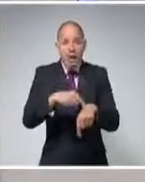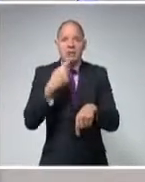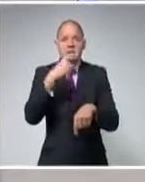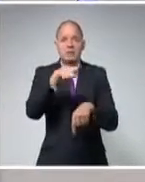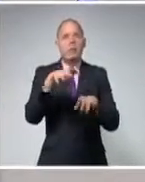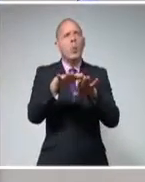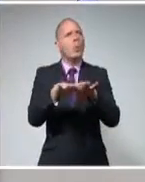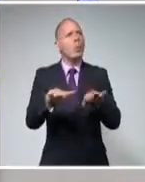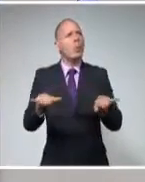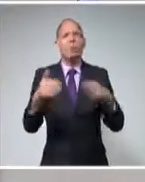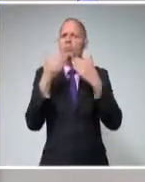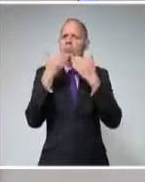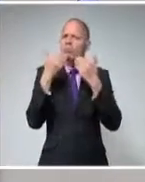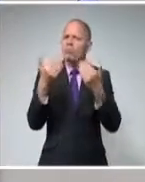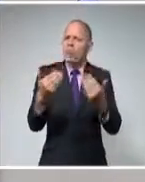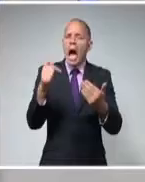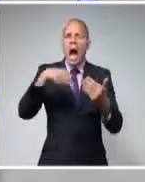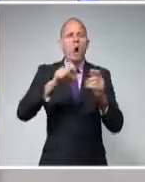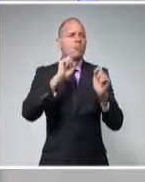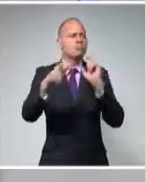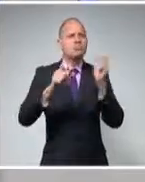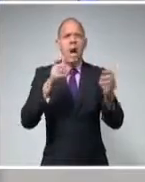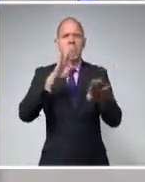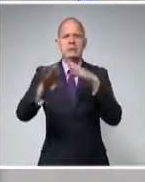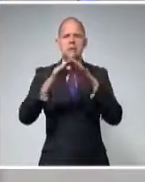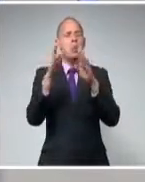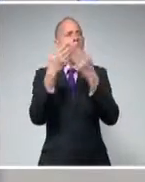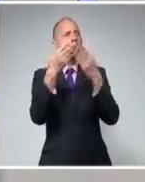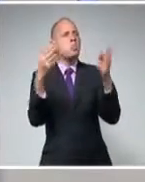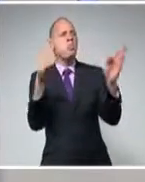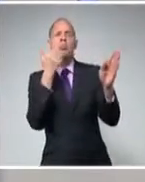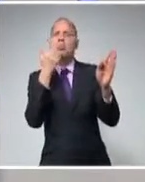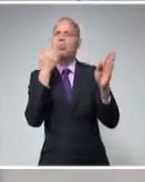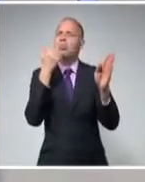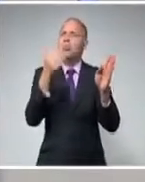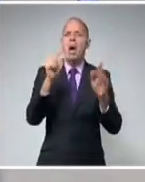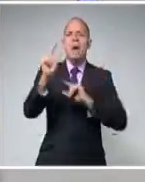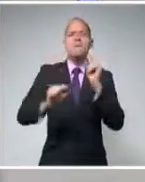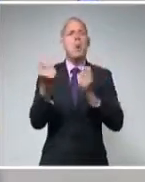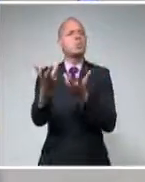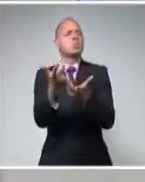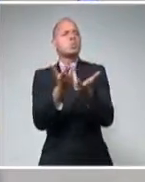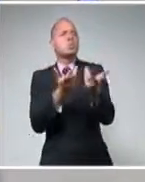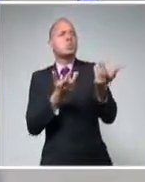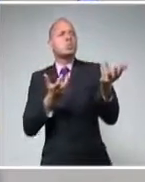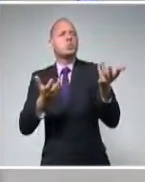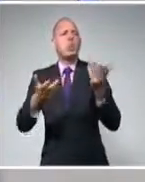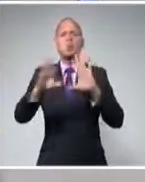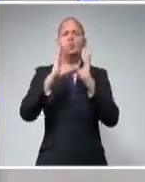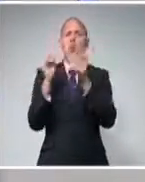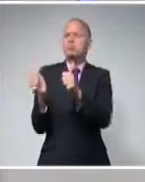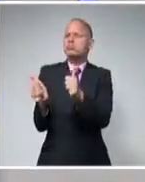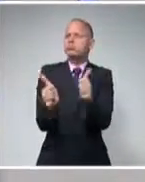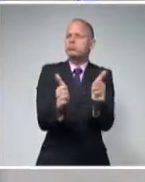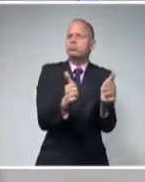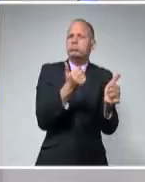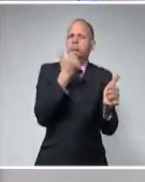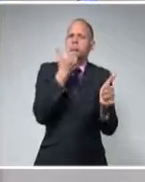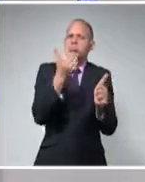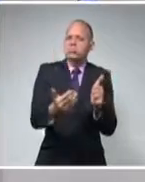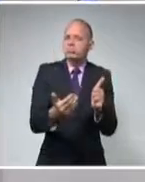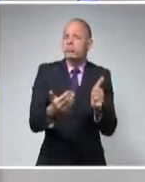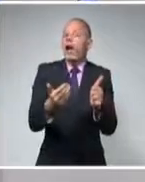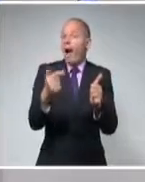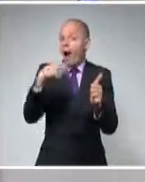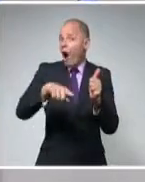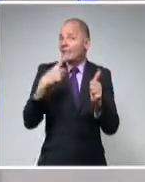tranquilidad. Los mercados, las tiendas están abiertos, las instituciones funcionan con normalidad y es parte de esa normalidad